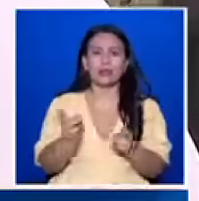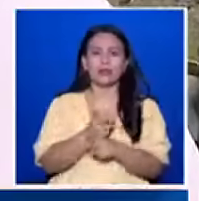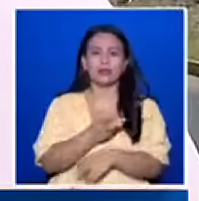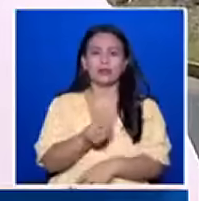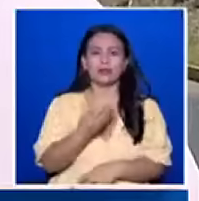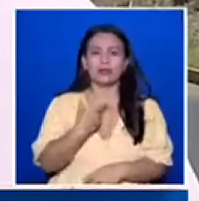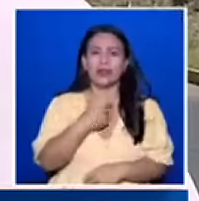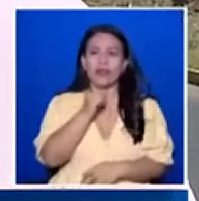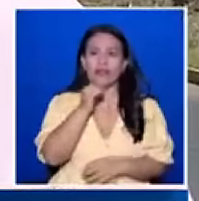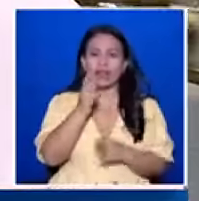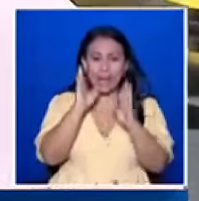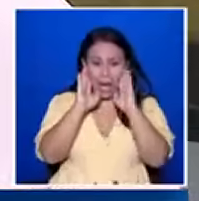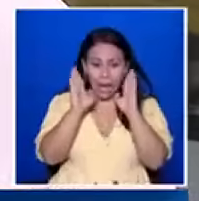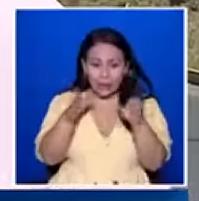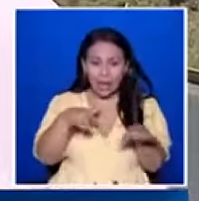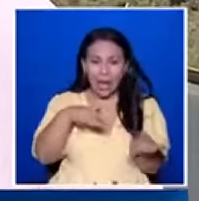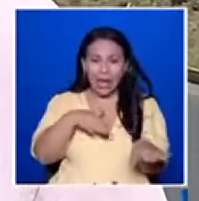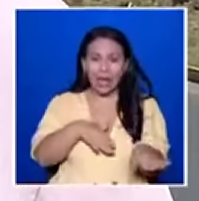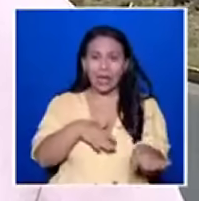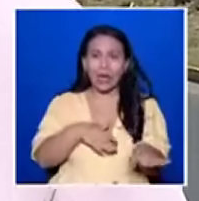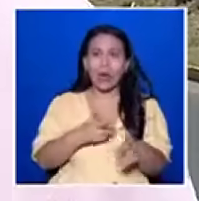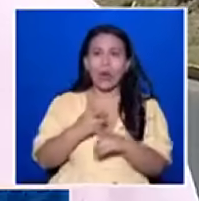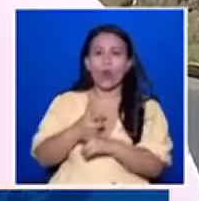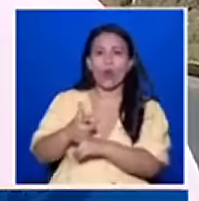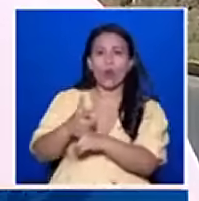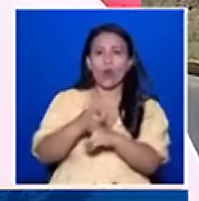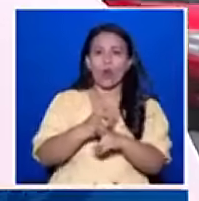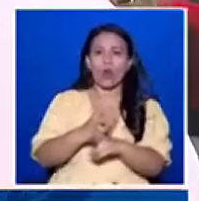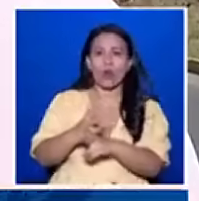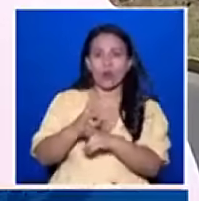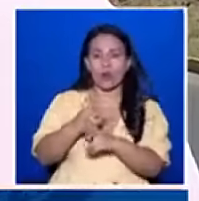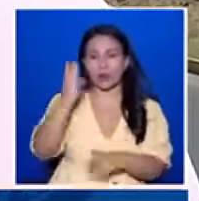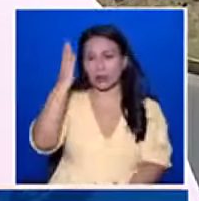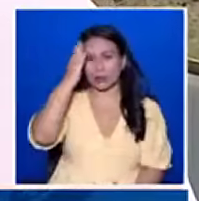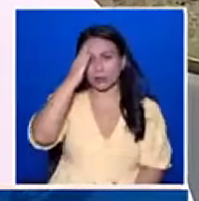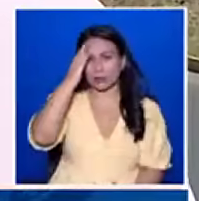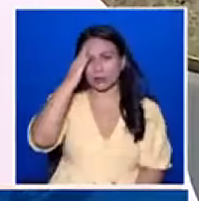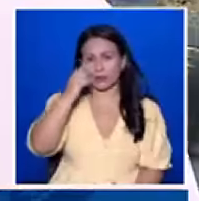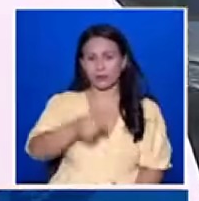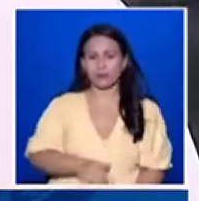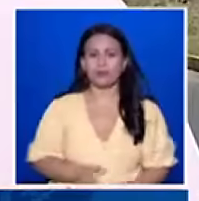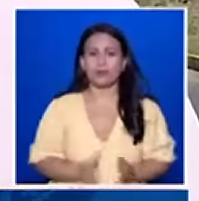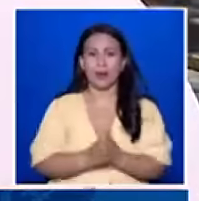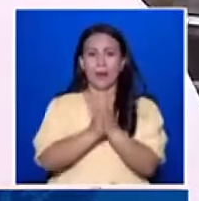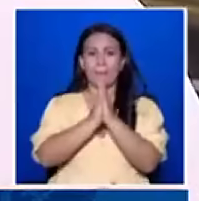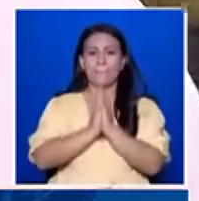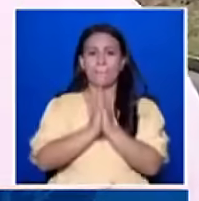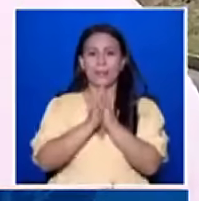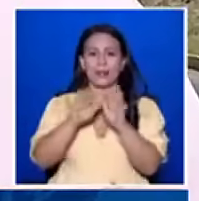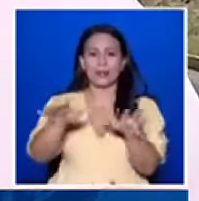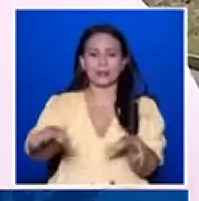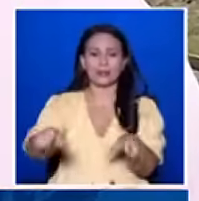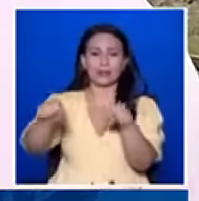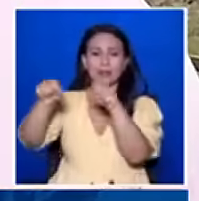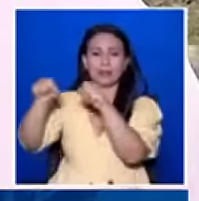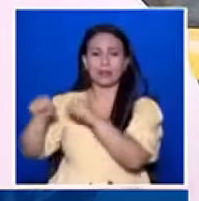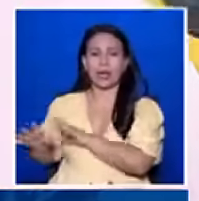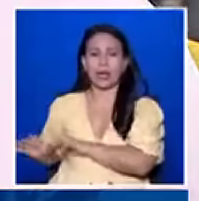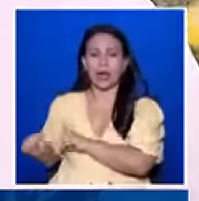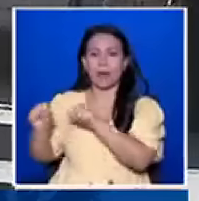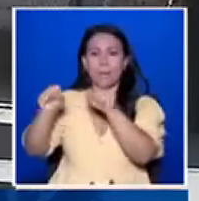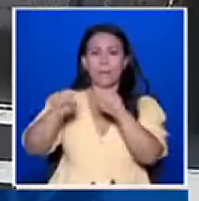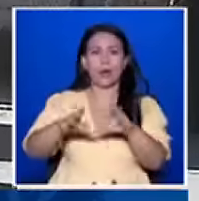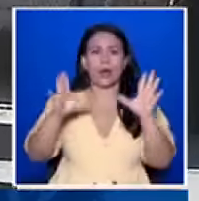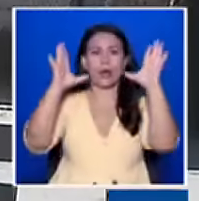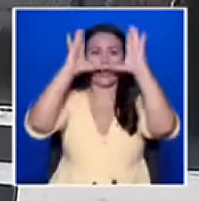no estacionarse y tener más cuidado, o como les digo, pedir que se descargue esas plataformas grandes en la